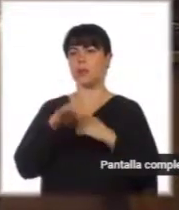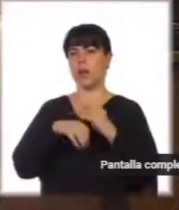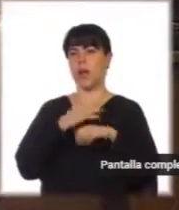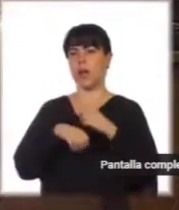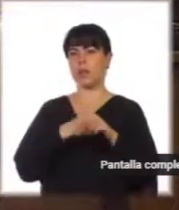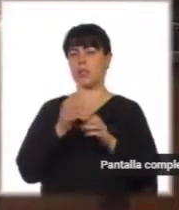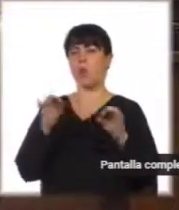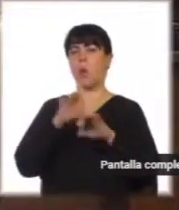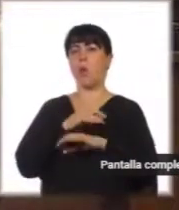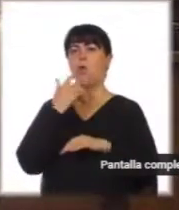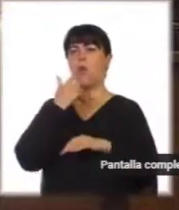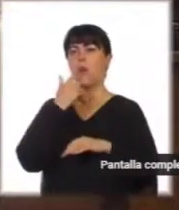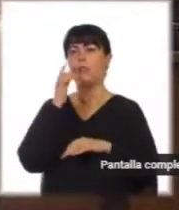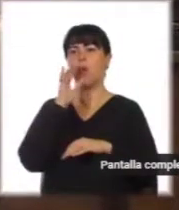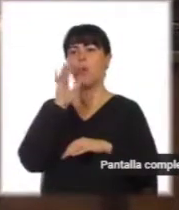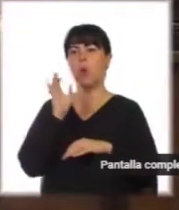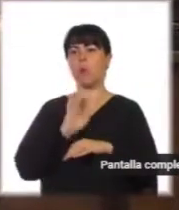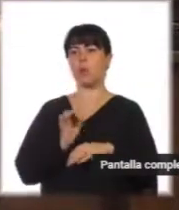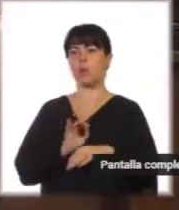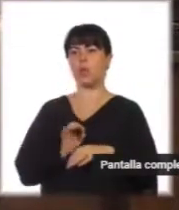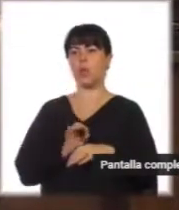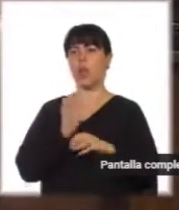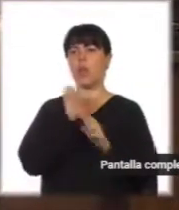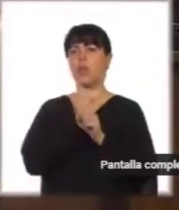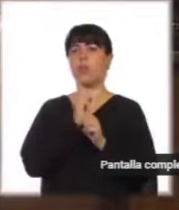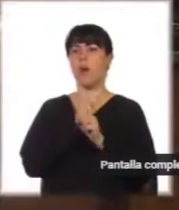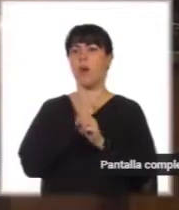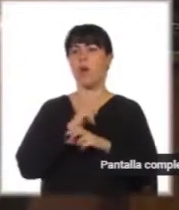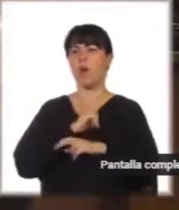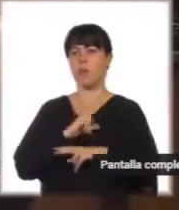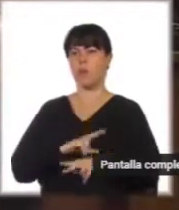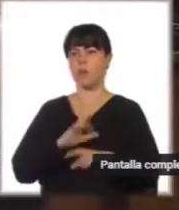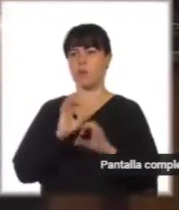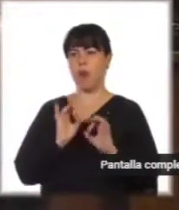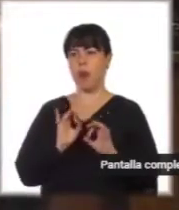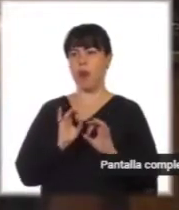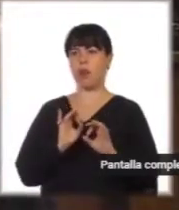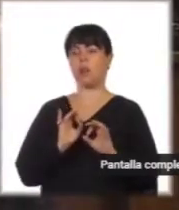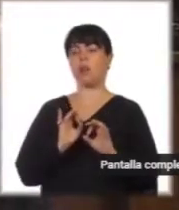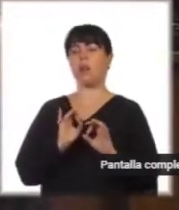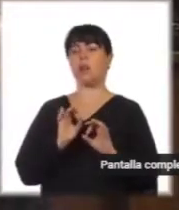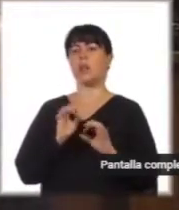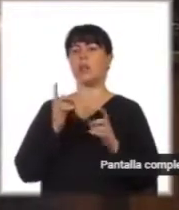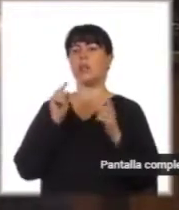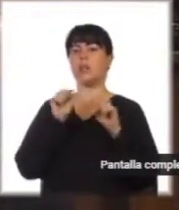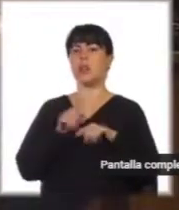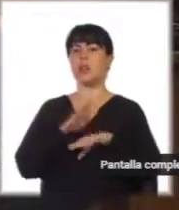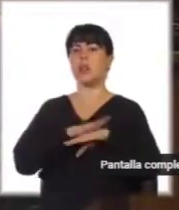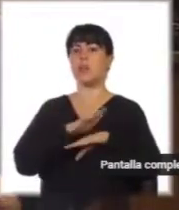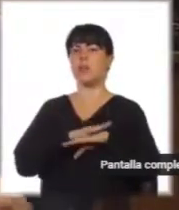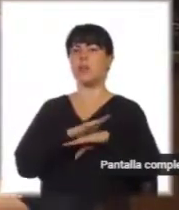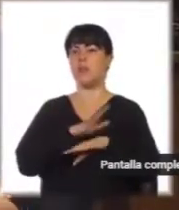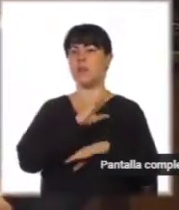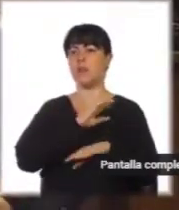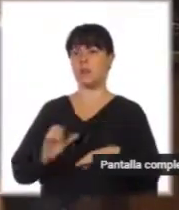falta de oportunidades de trabajo formal, siendo esto competencia del